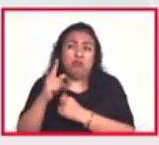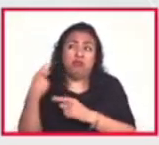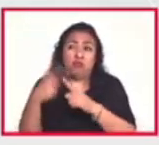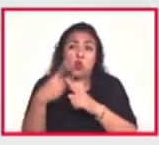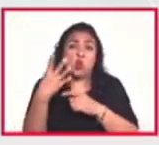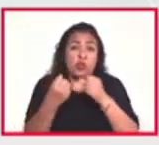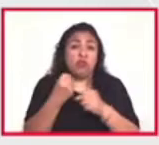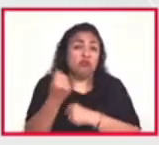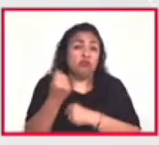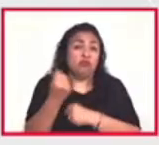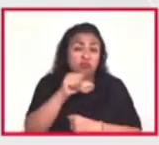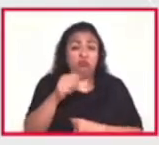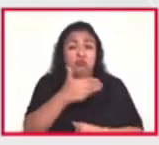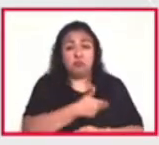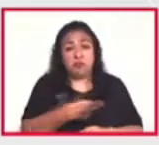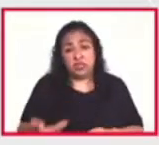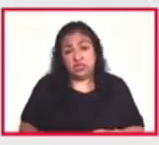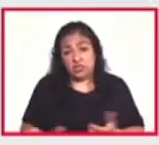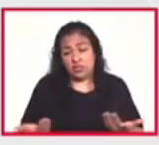discurso presidencial.